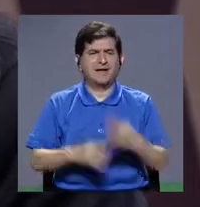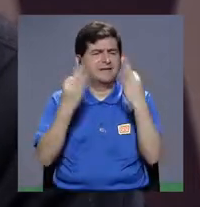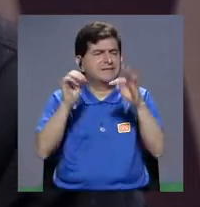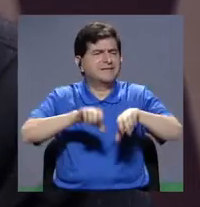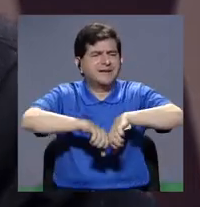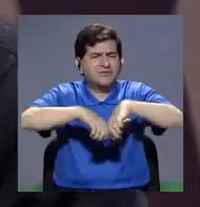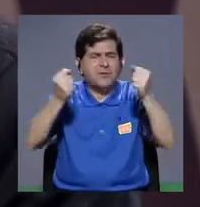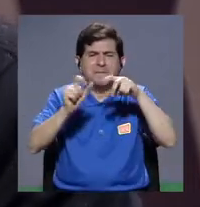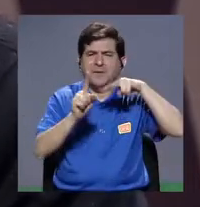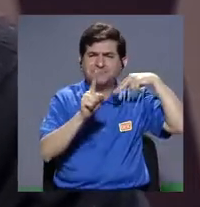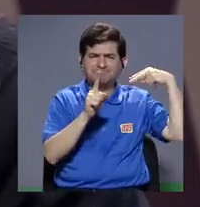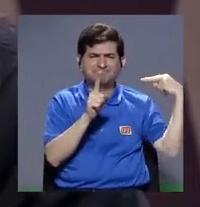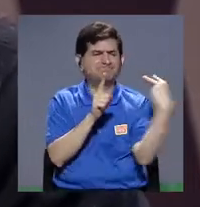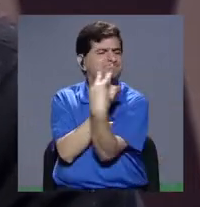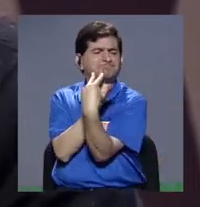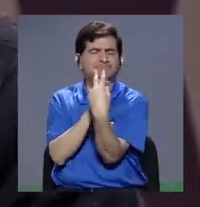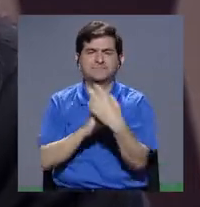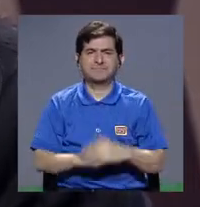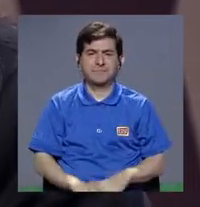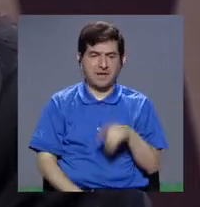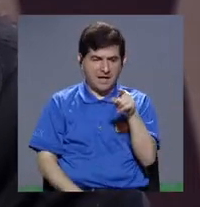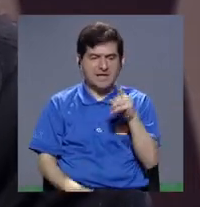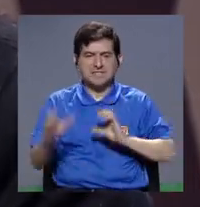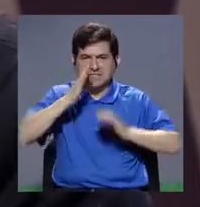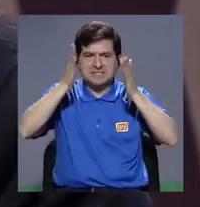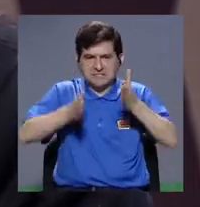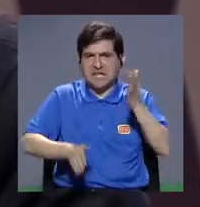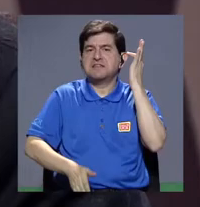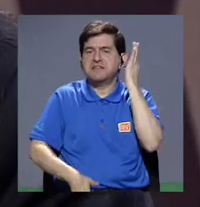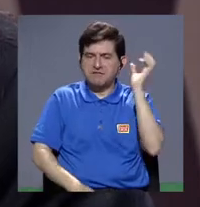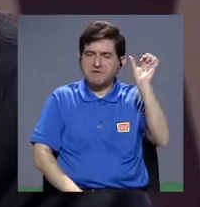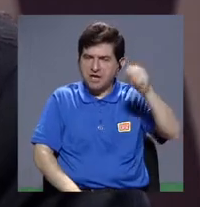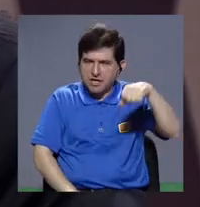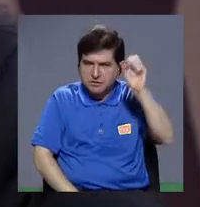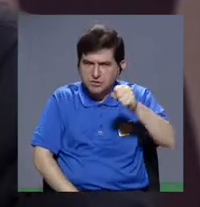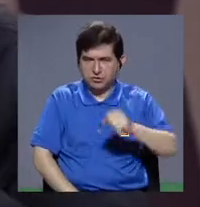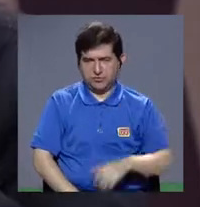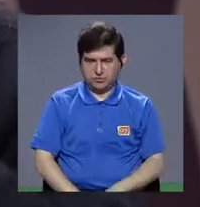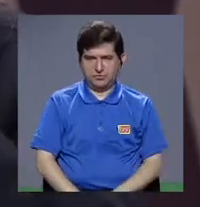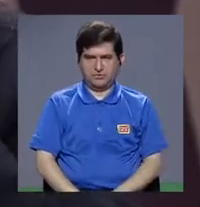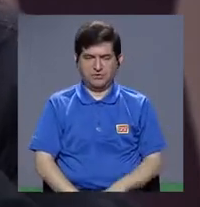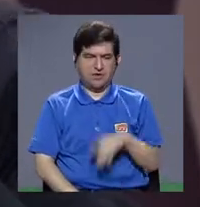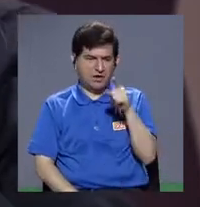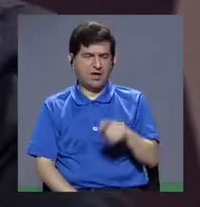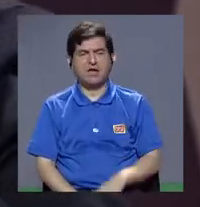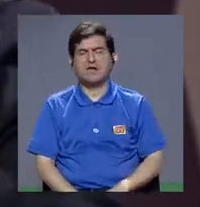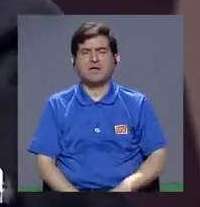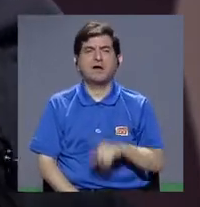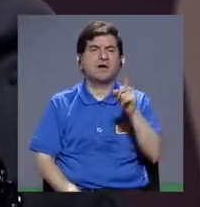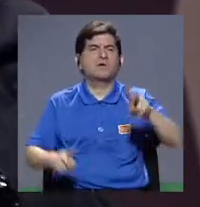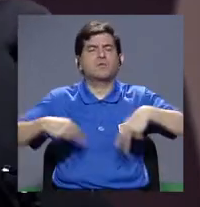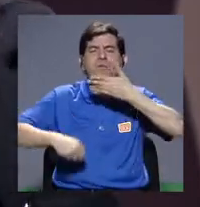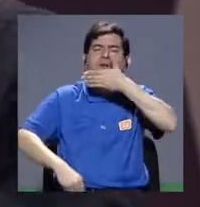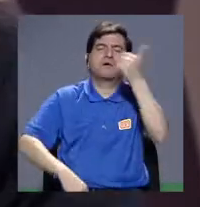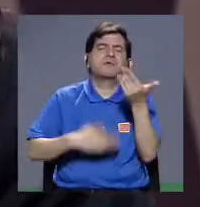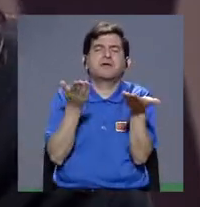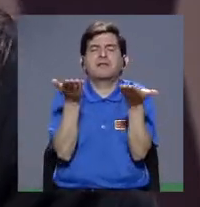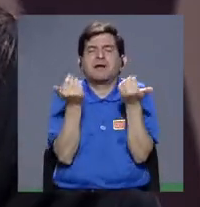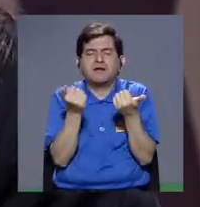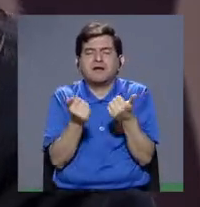para romper un poquito los paradigmas entonces ella es una científica que efectivamente se va por una vida mejor